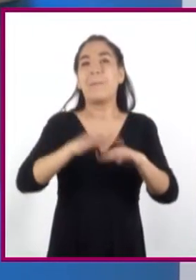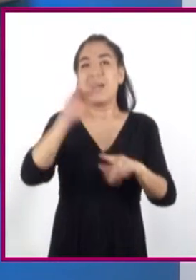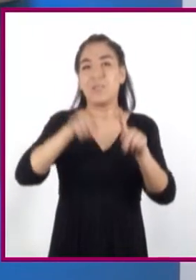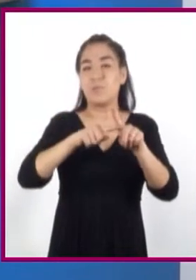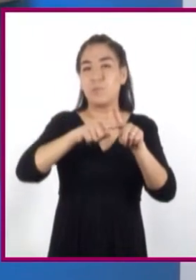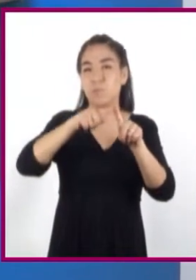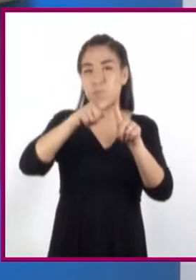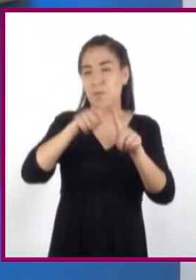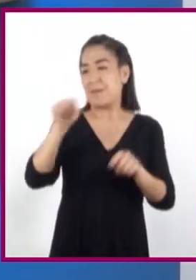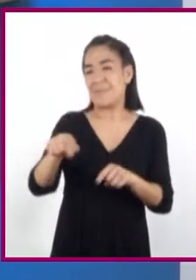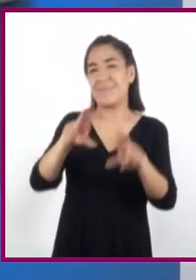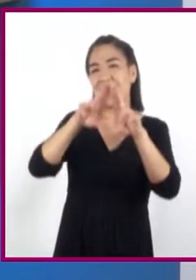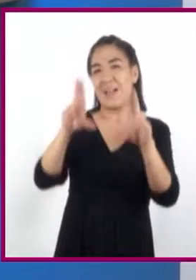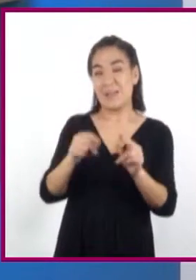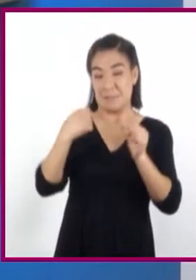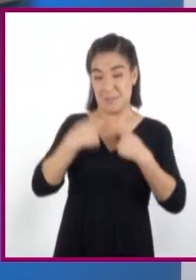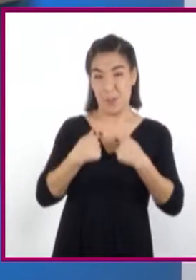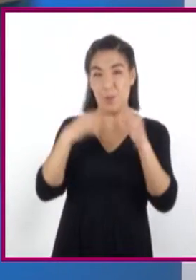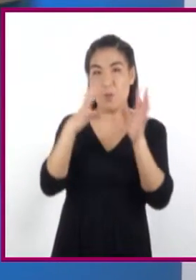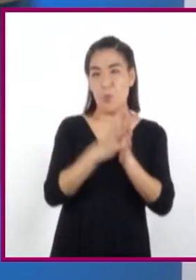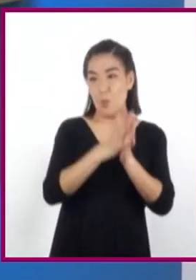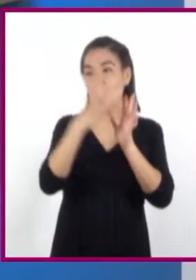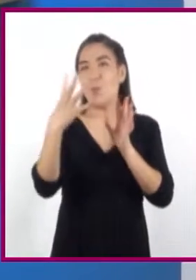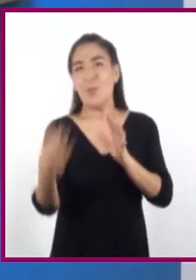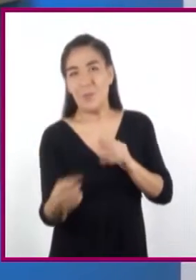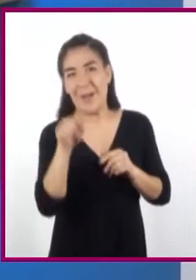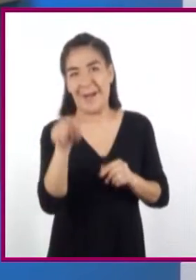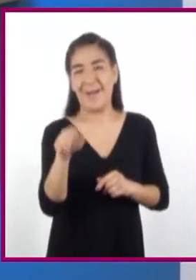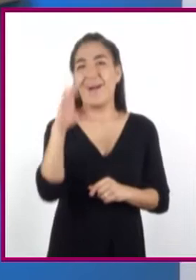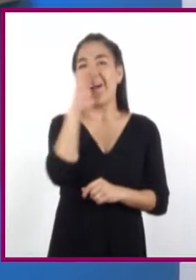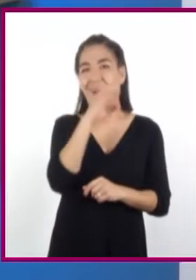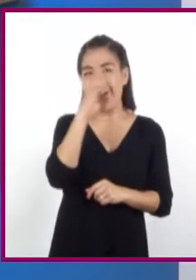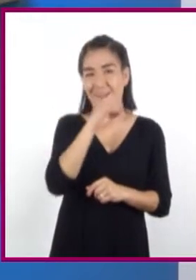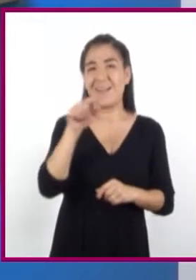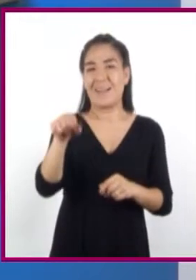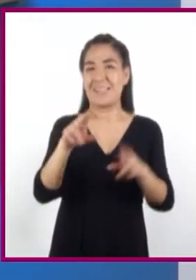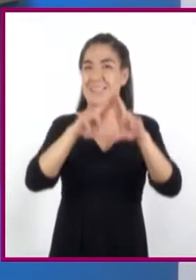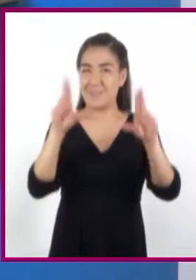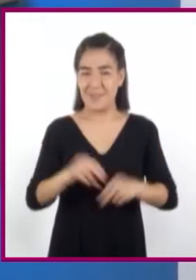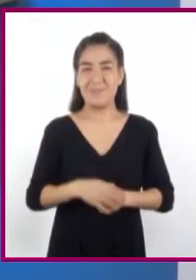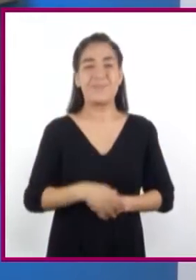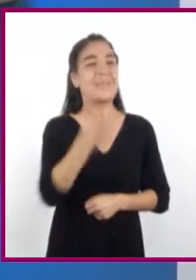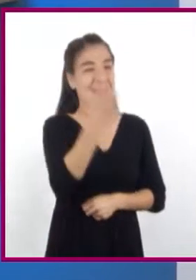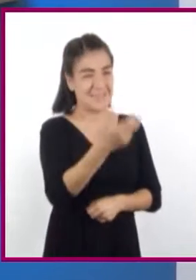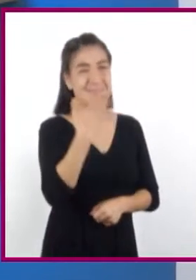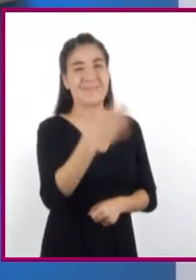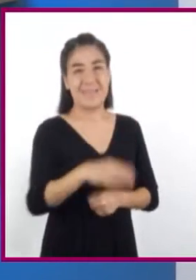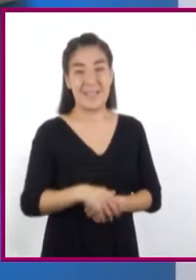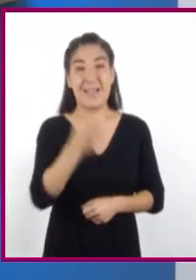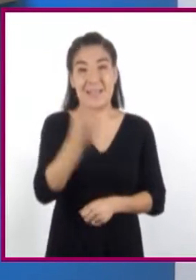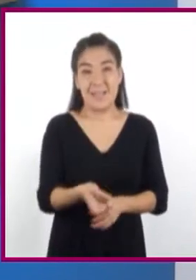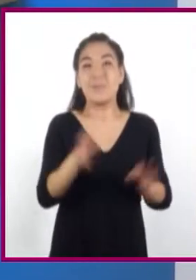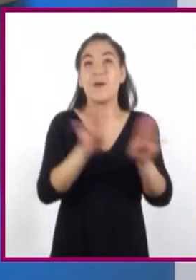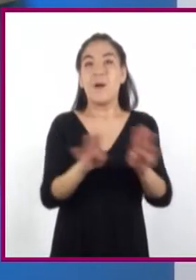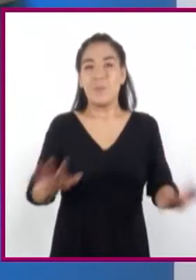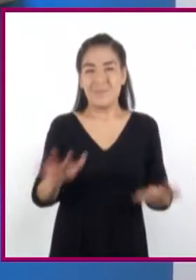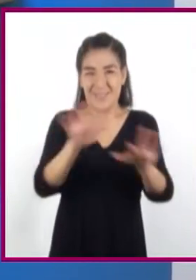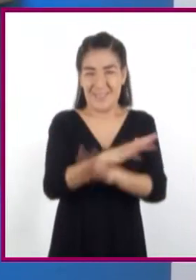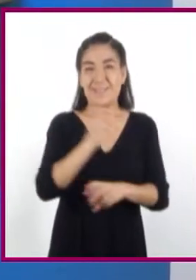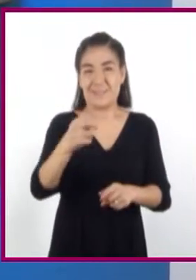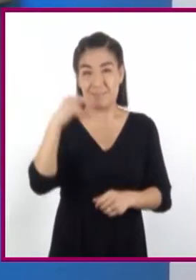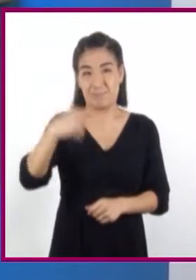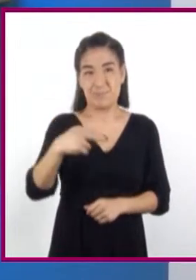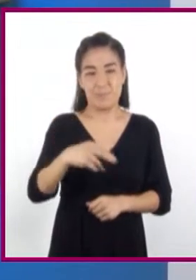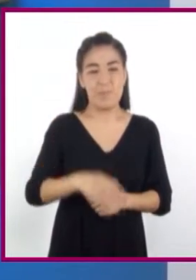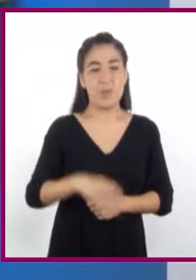hielo, entonces le transferimos calor. ¡Perfecto! A este método de transferencia del calor se le conoce